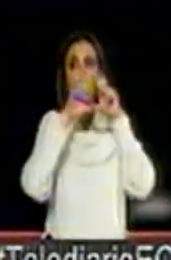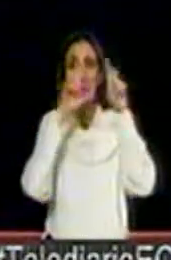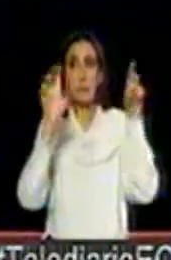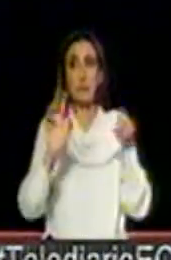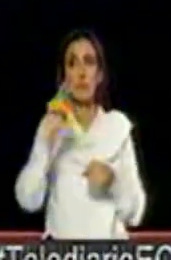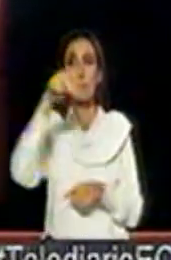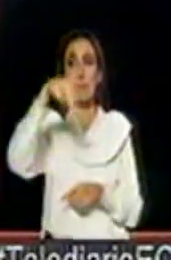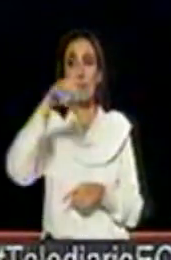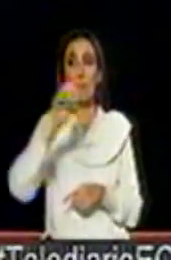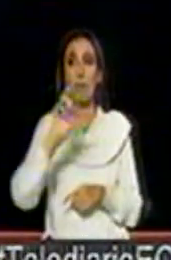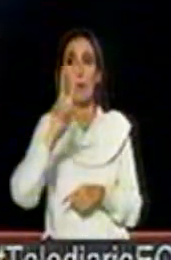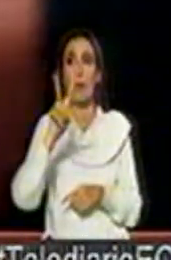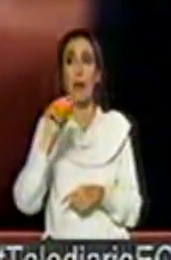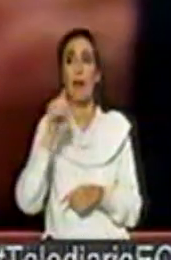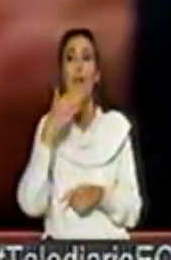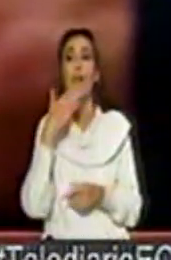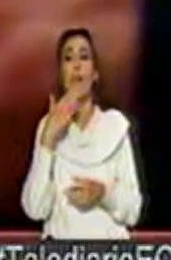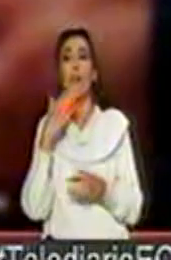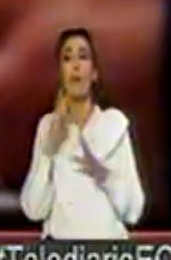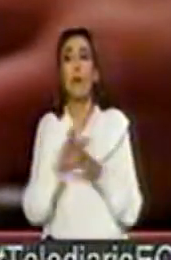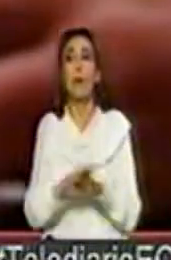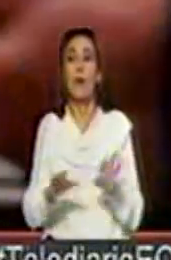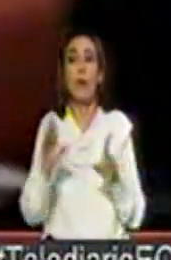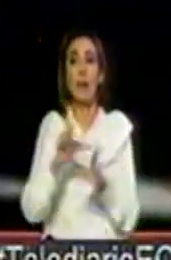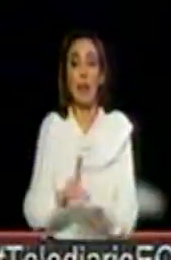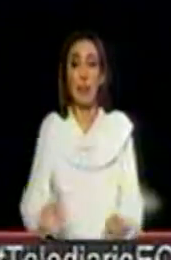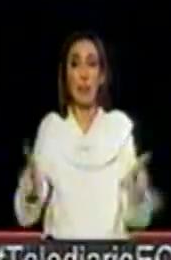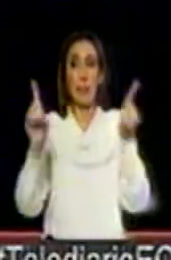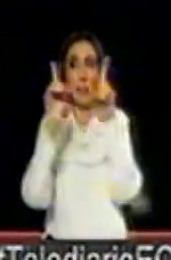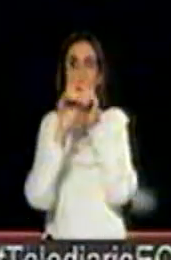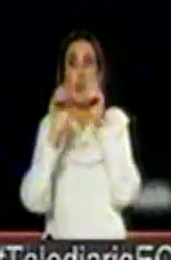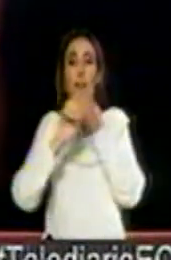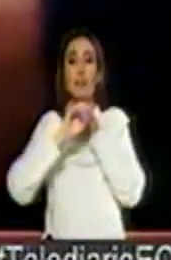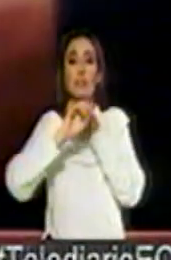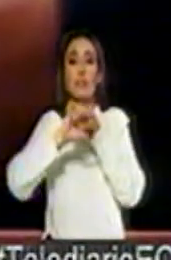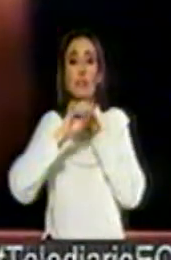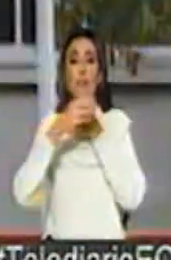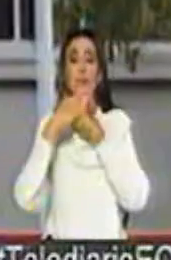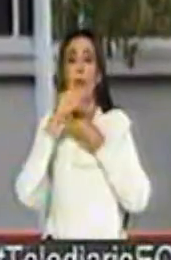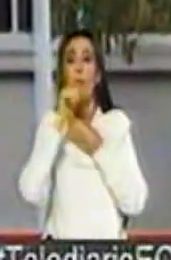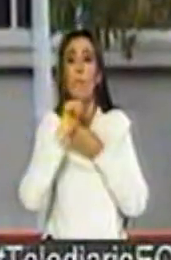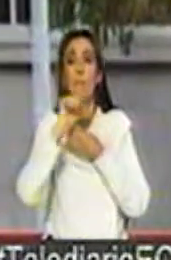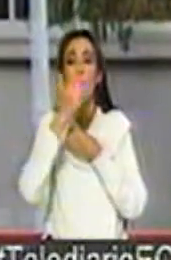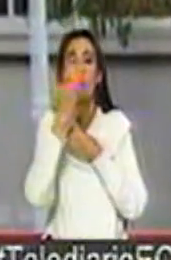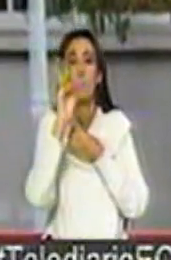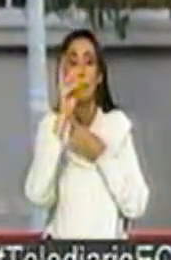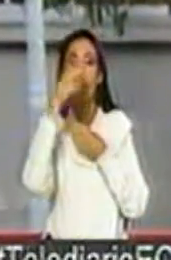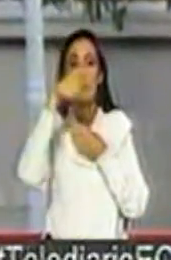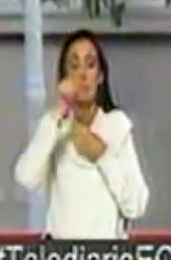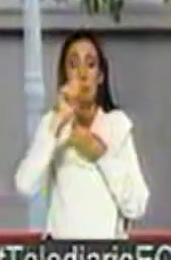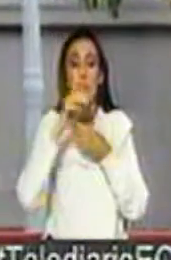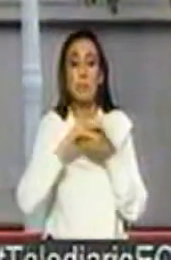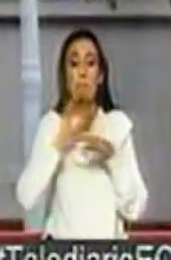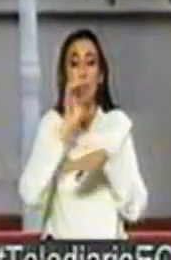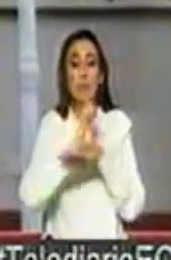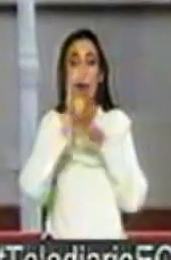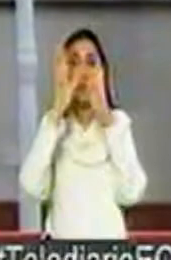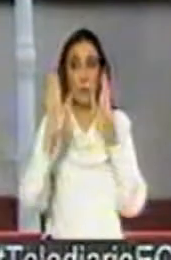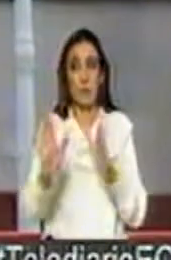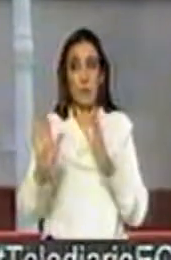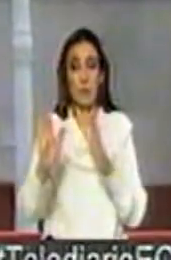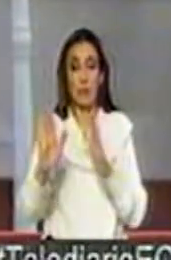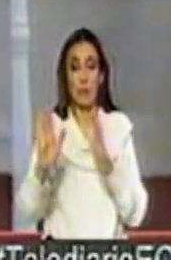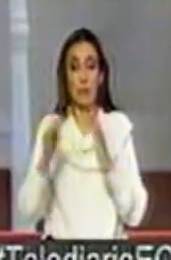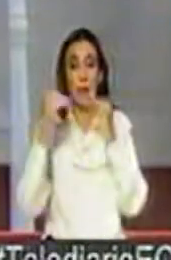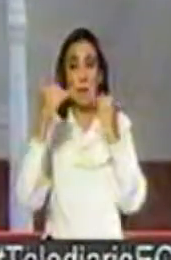Airstrat, señalada como responsable de filtrar una base de datos con información privada de más de 16 millones de ciudadanos ecuatorianos.